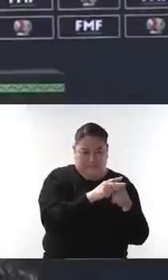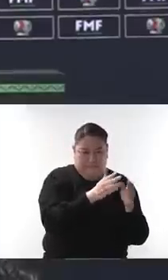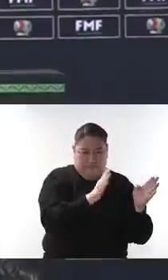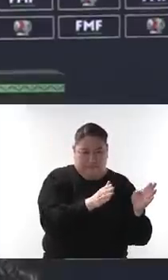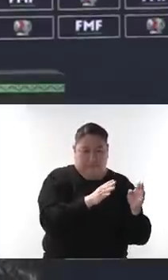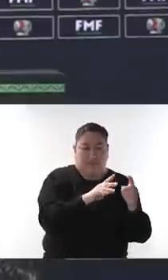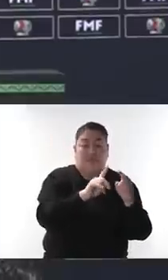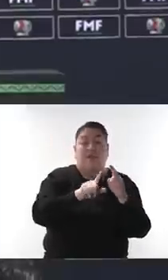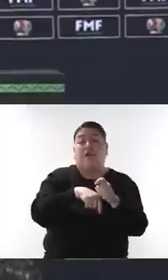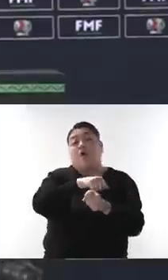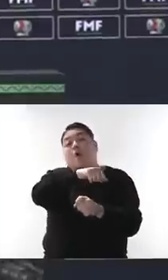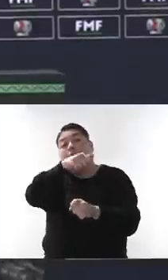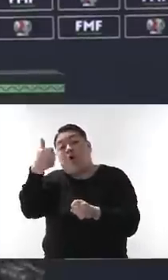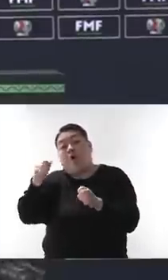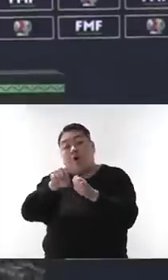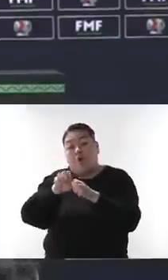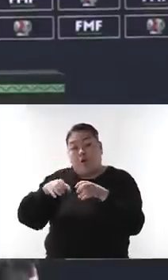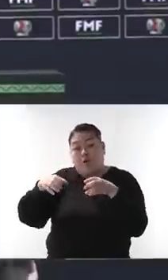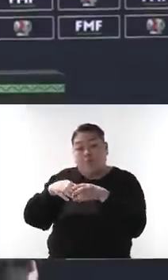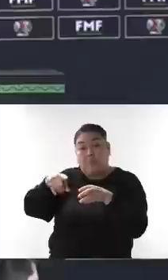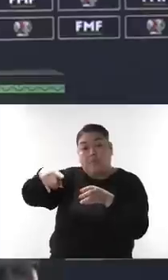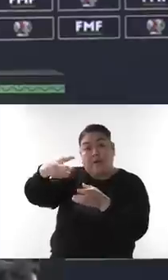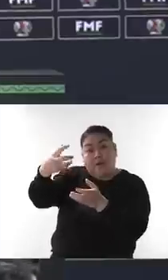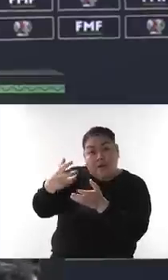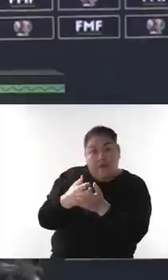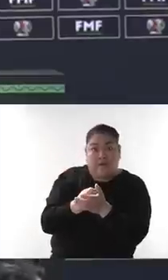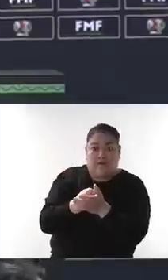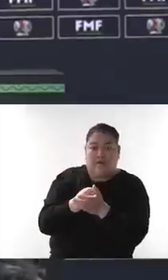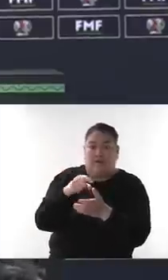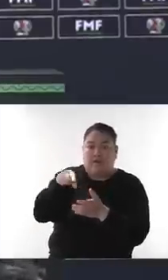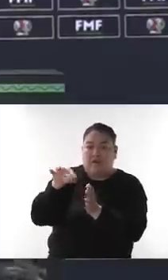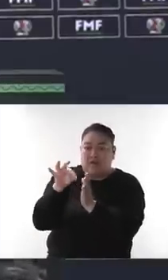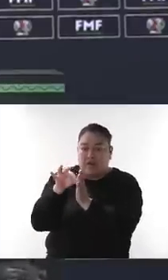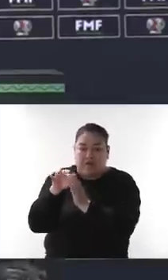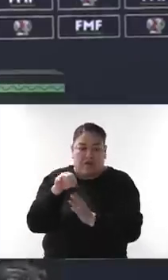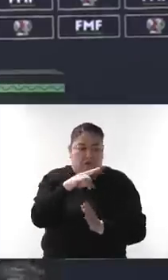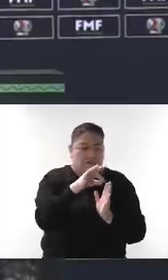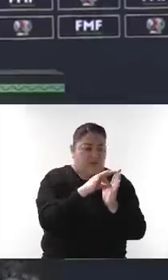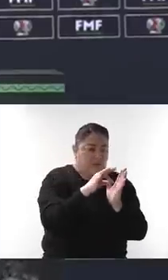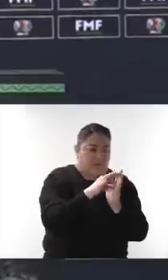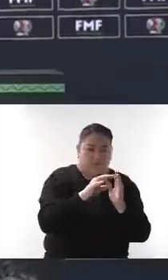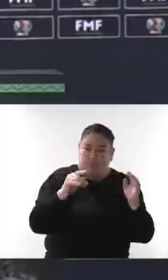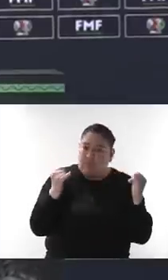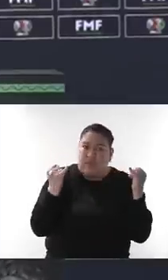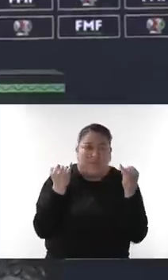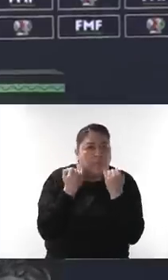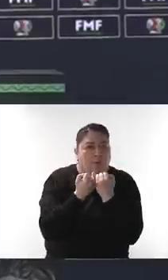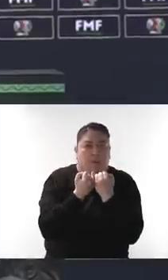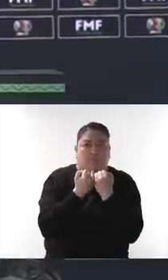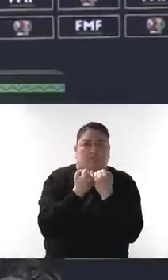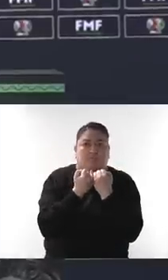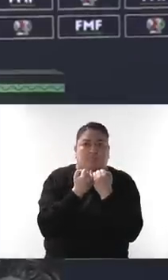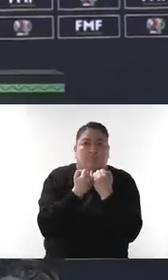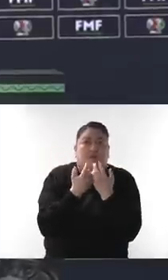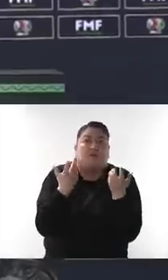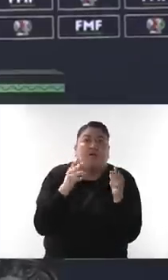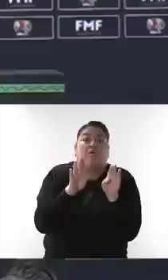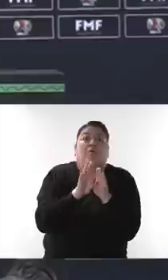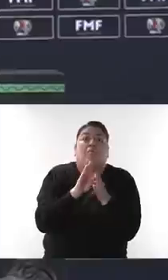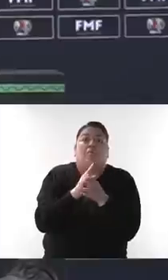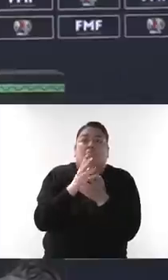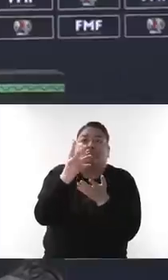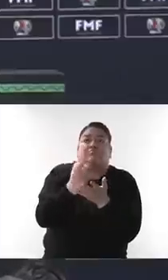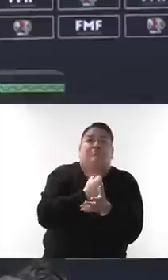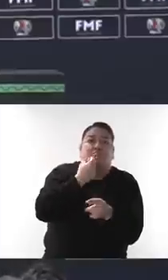el otro gana el clausura, pero también es campeón por puntos, ¿cómo determinarían? Quizá para que la afición quede